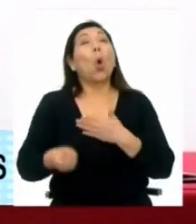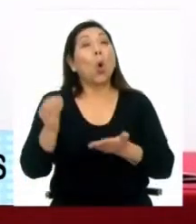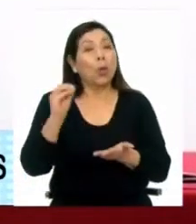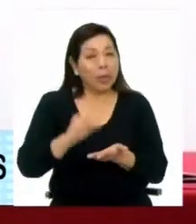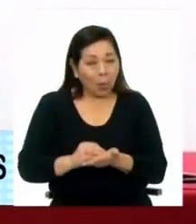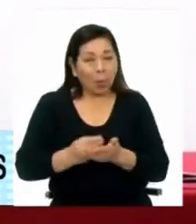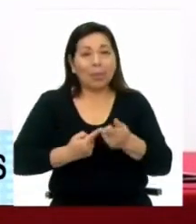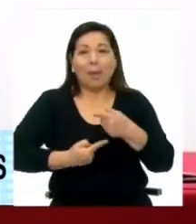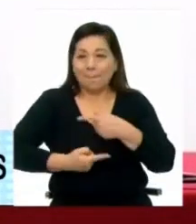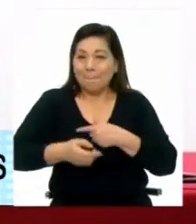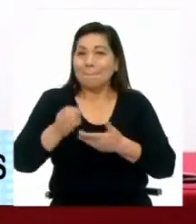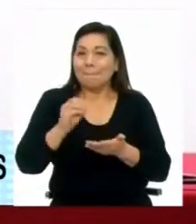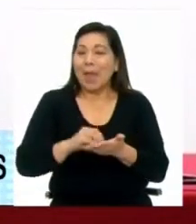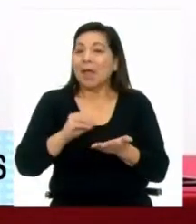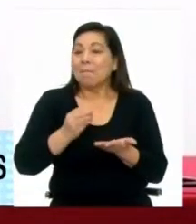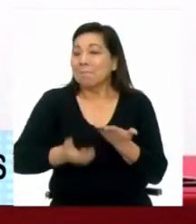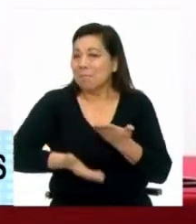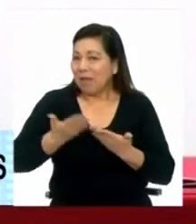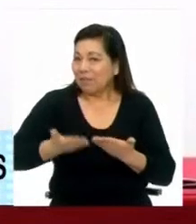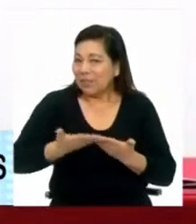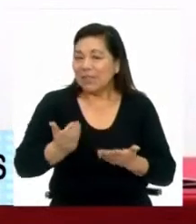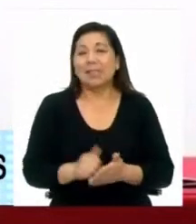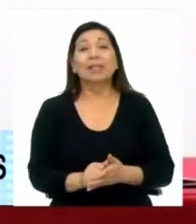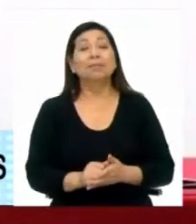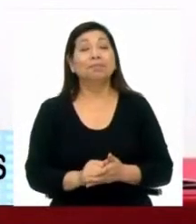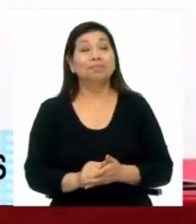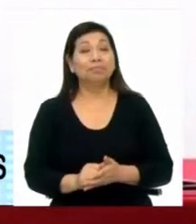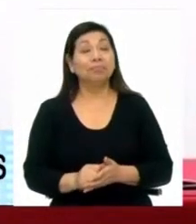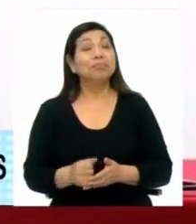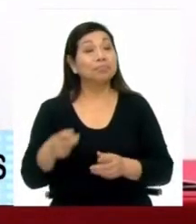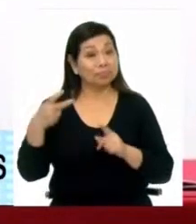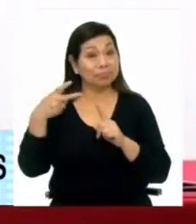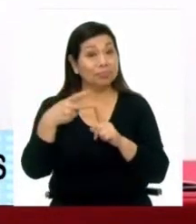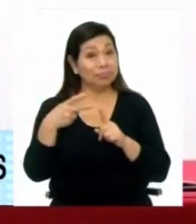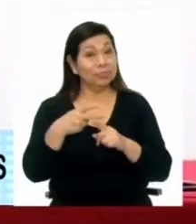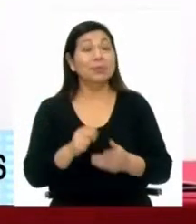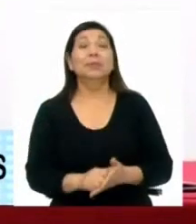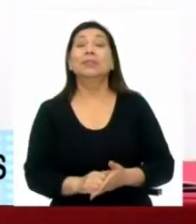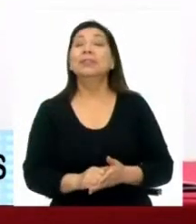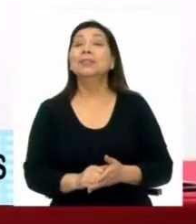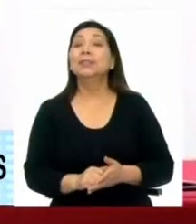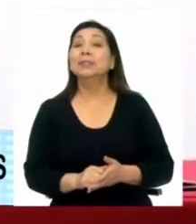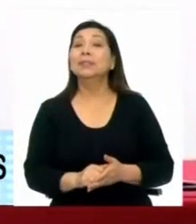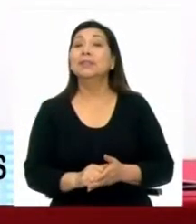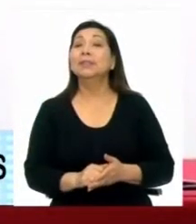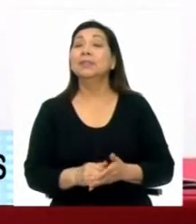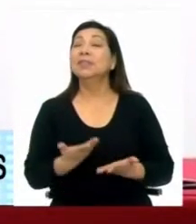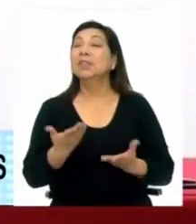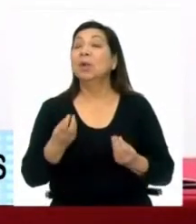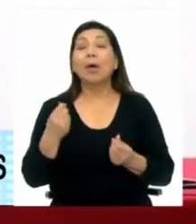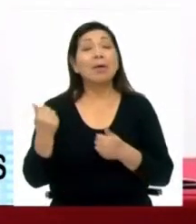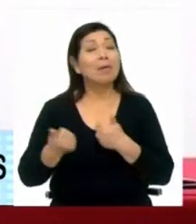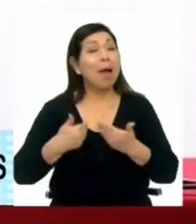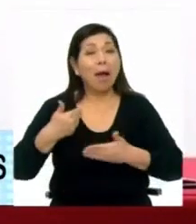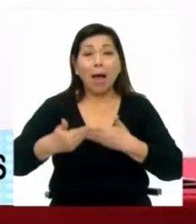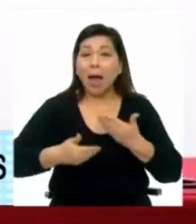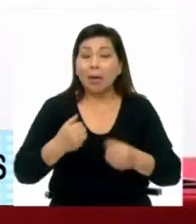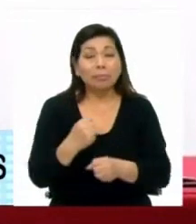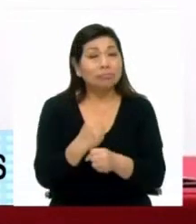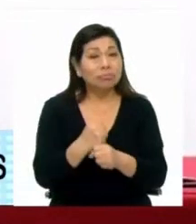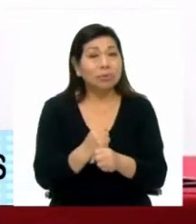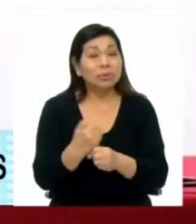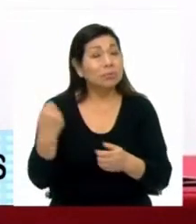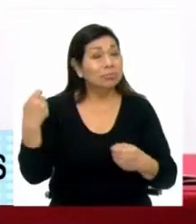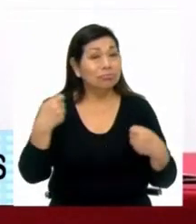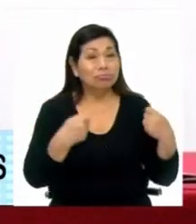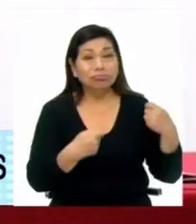retomarse con mayor facilidad, ¿no? Y el segundo gran tema respecto a la aceleración de la obra pública y